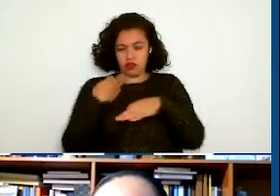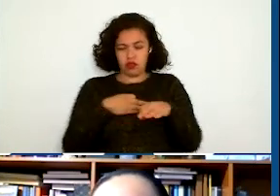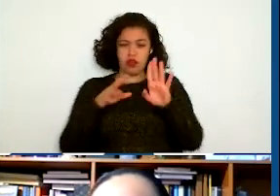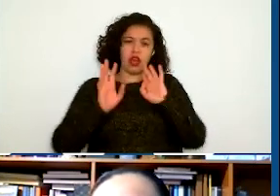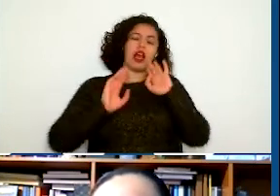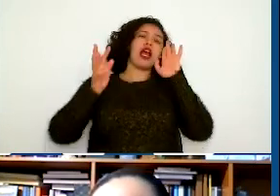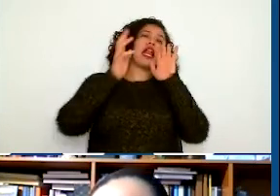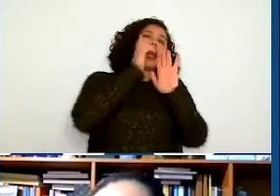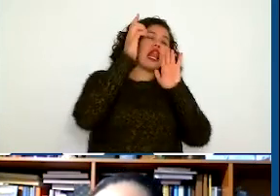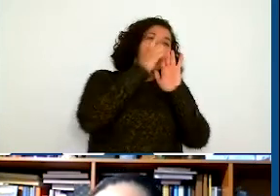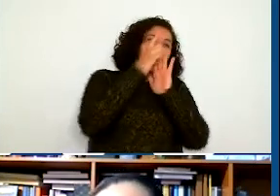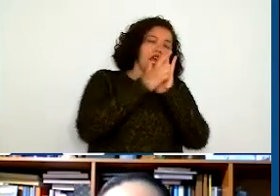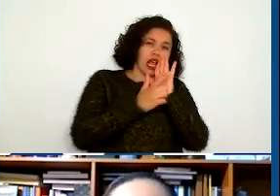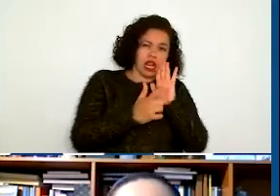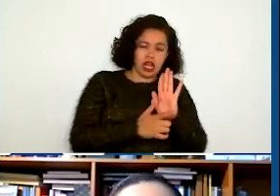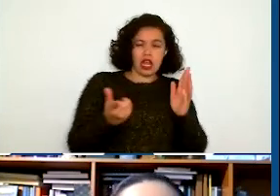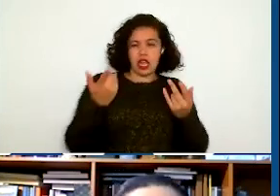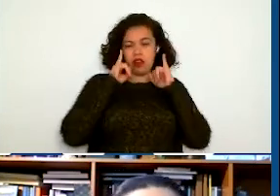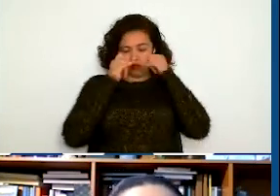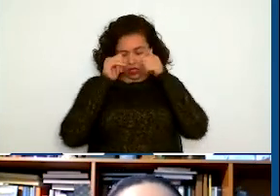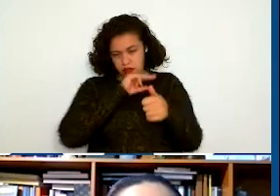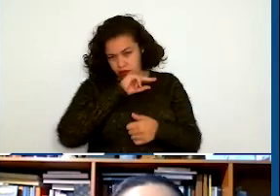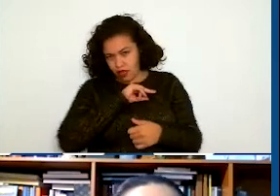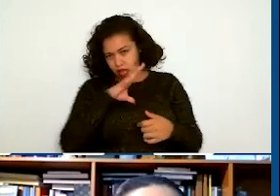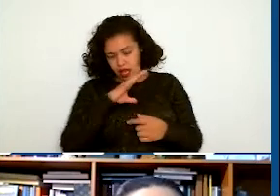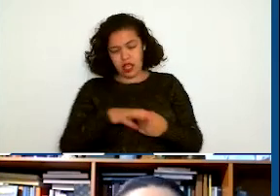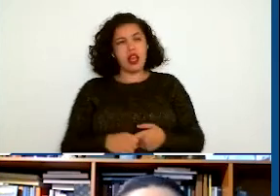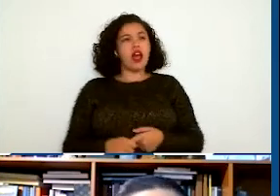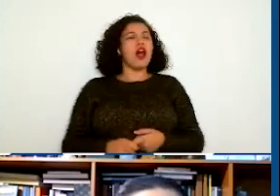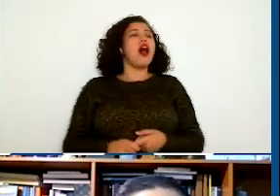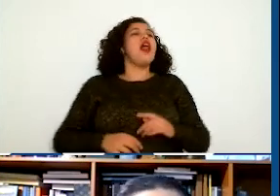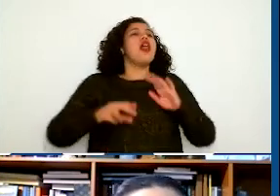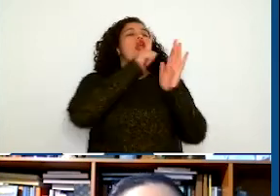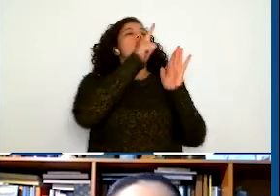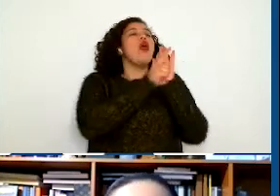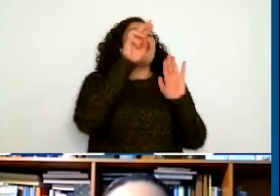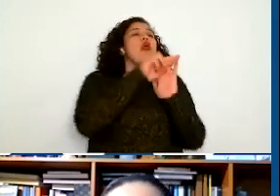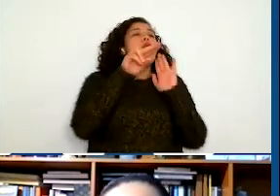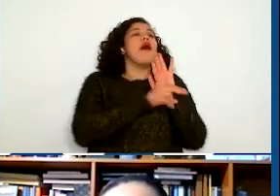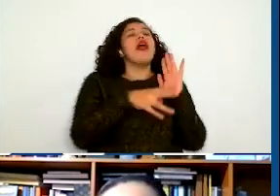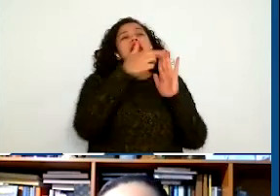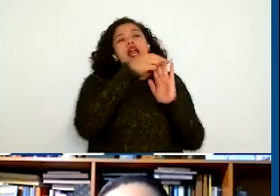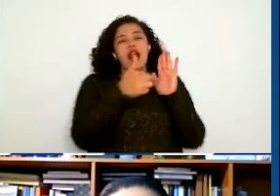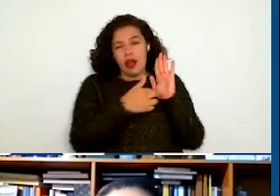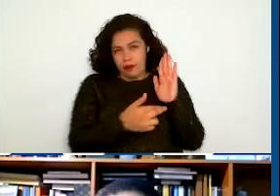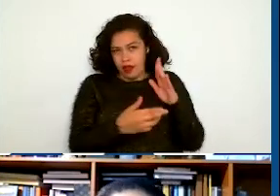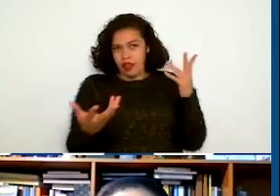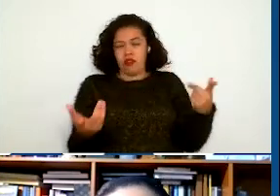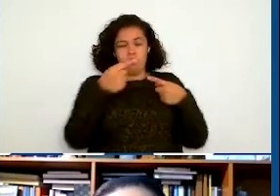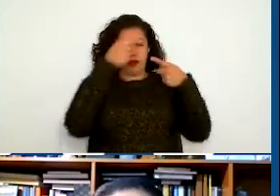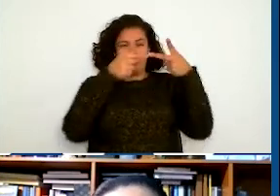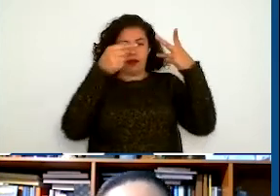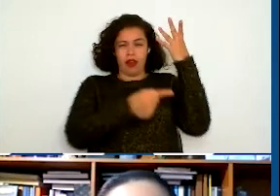normativo que ustedes tienen, o que la Junta de Asistencia Privada tiene, donde hay normas, leyes, reglamentos, ¿no? Es decir, todo